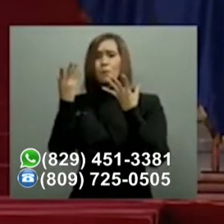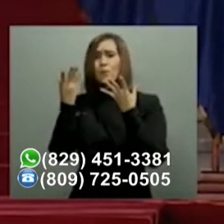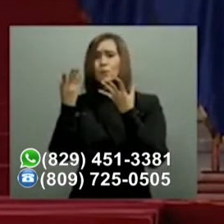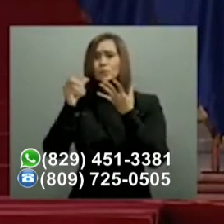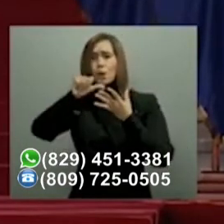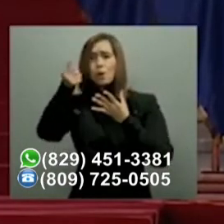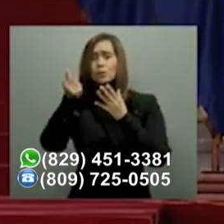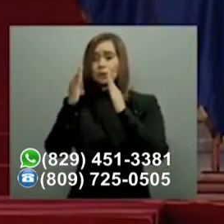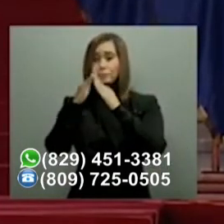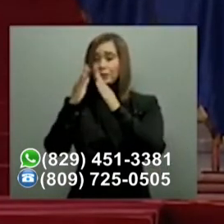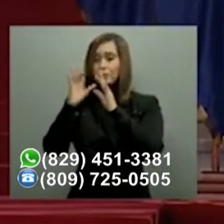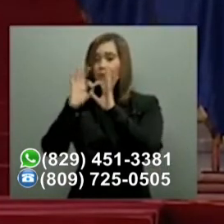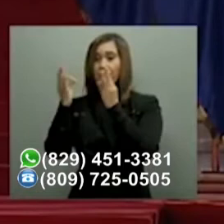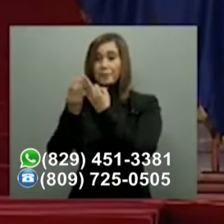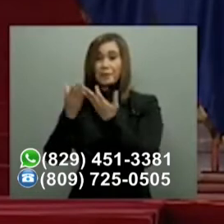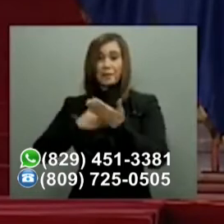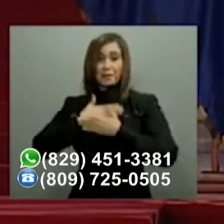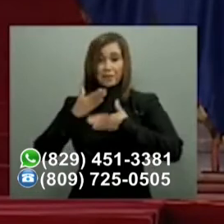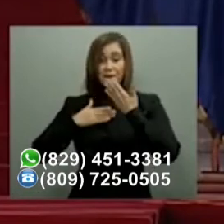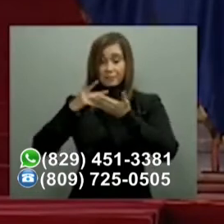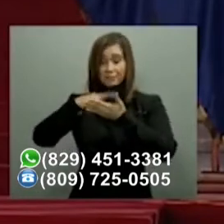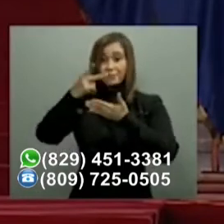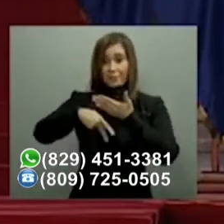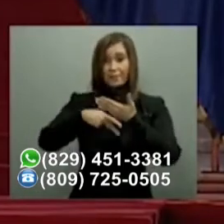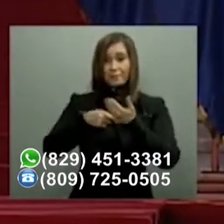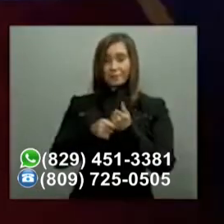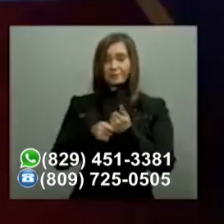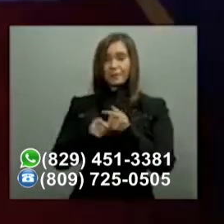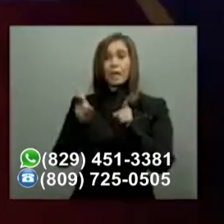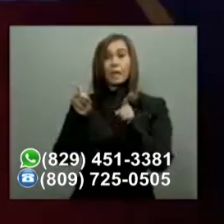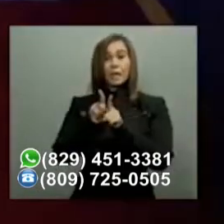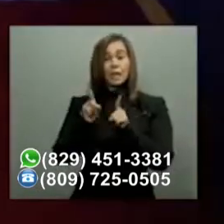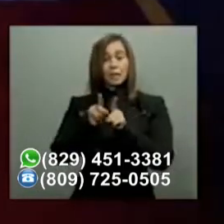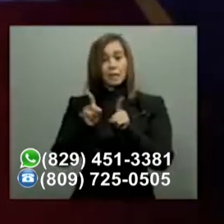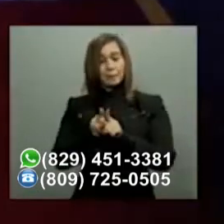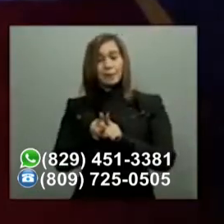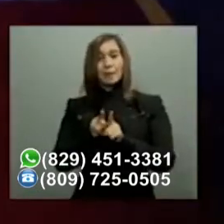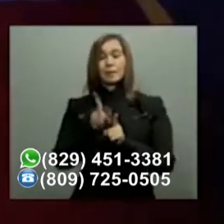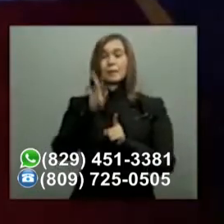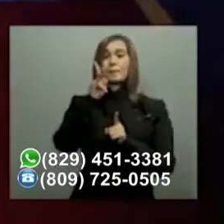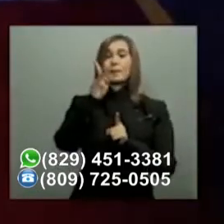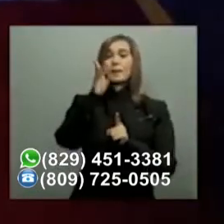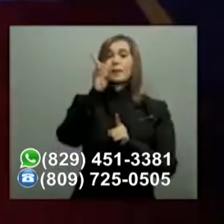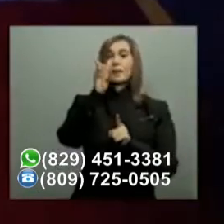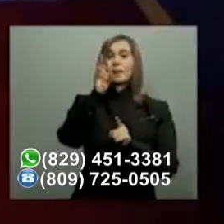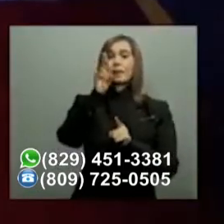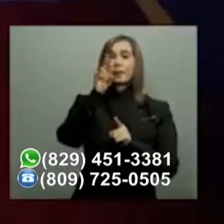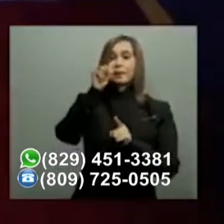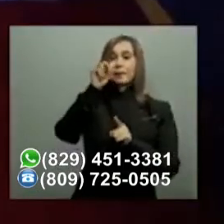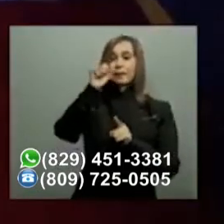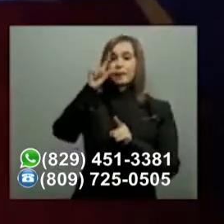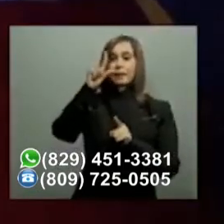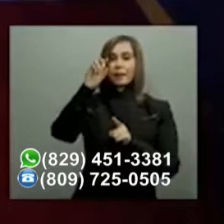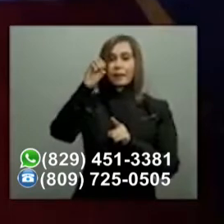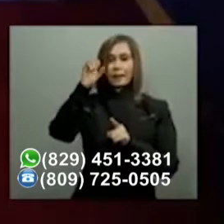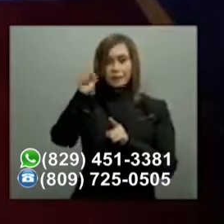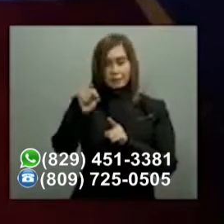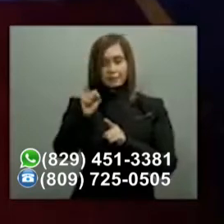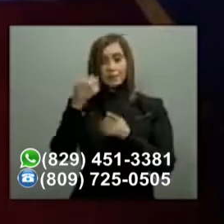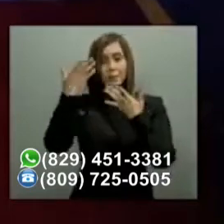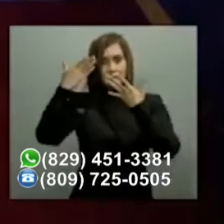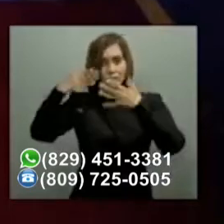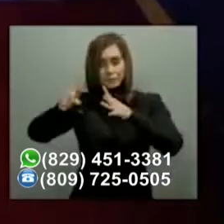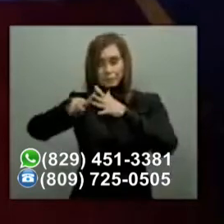y funcionarios recordamos que la alocución estaba prevista para el pasado lunes pero fue